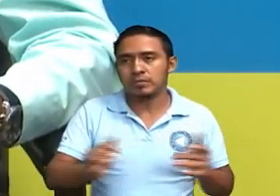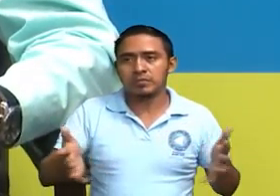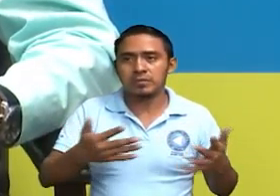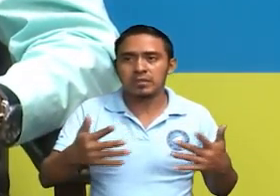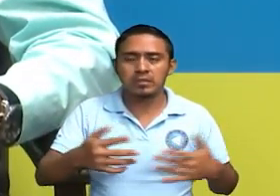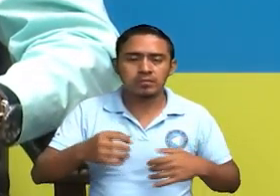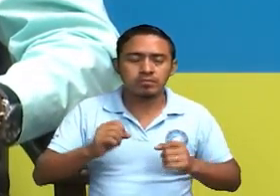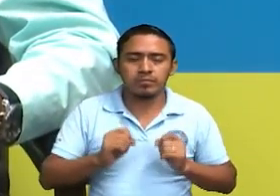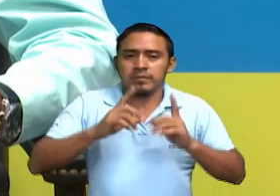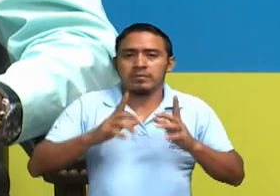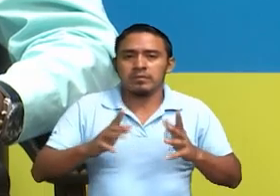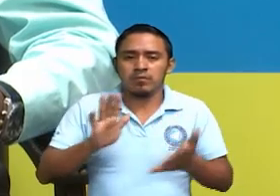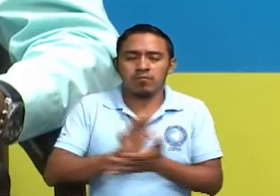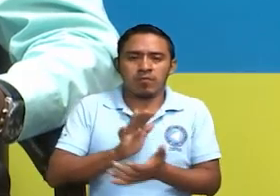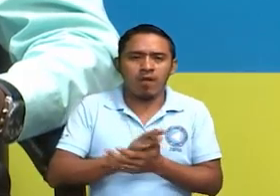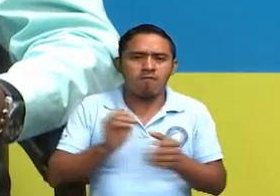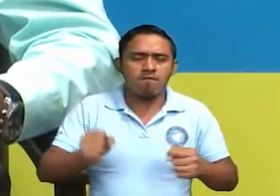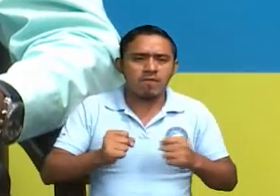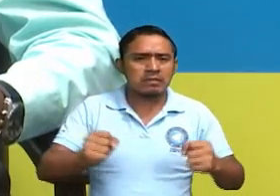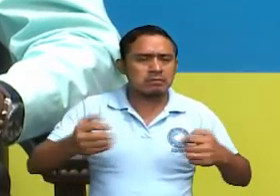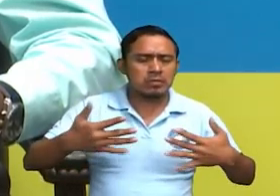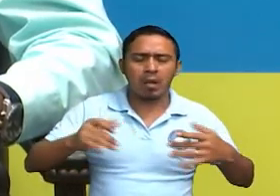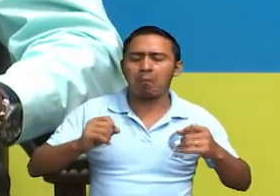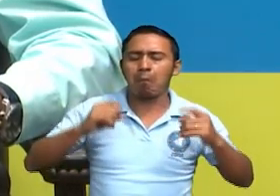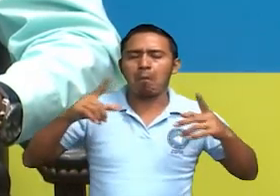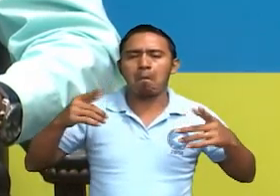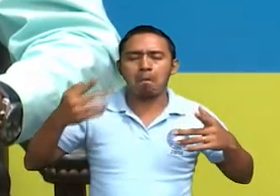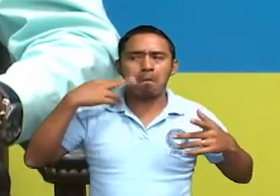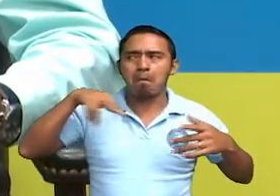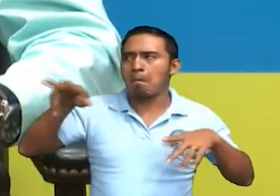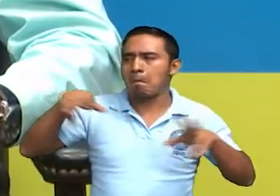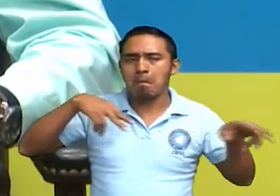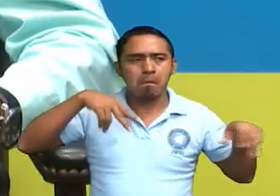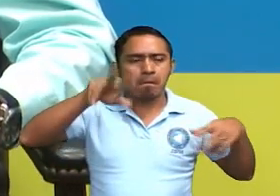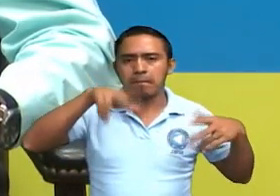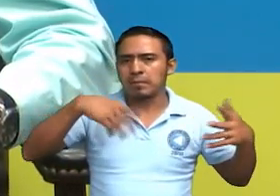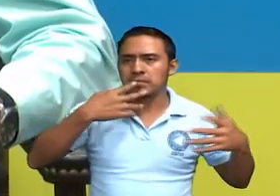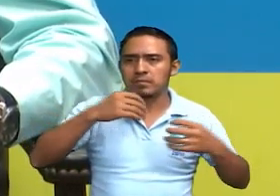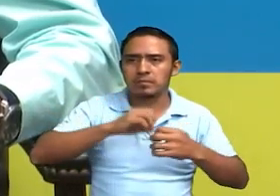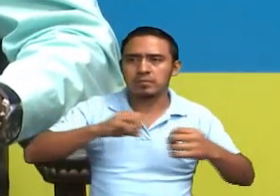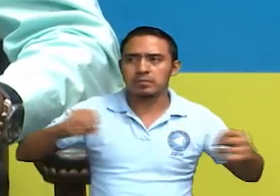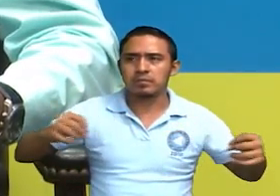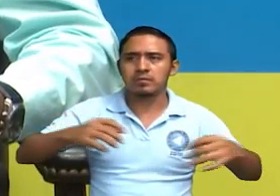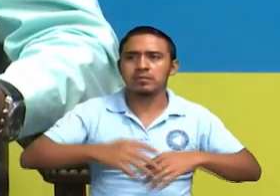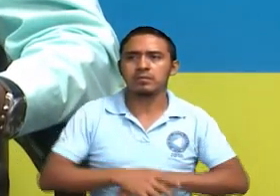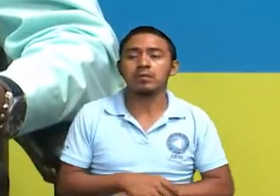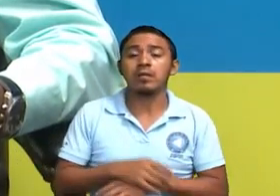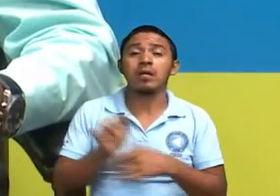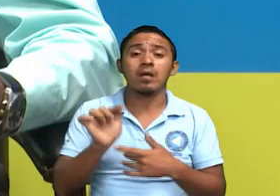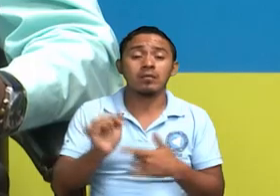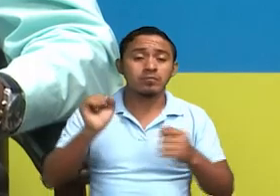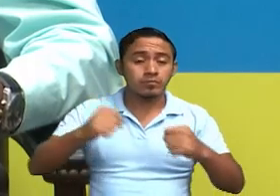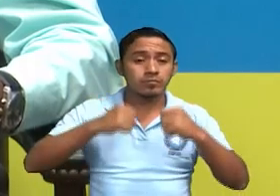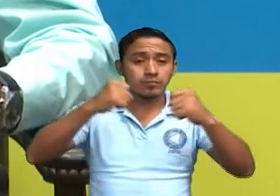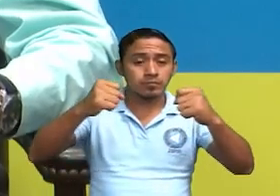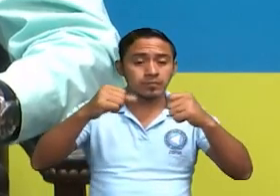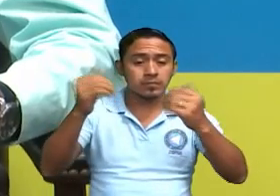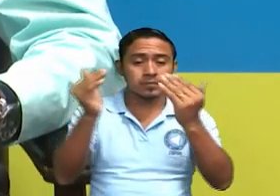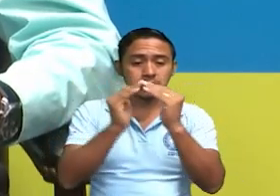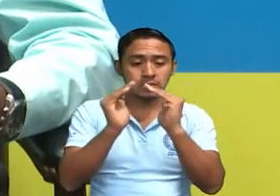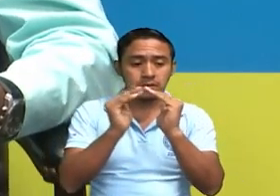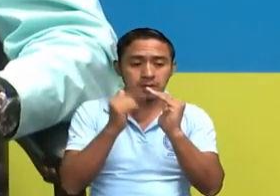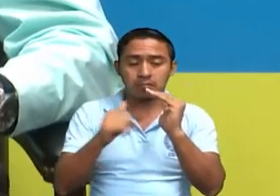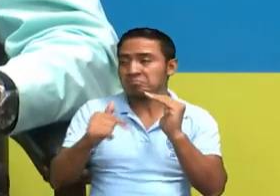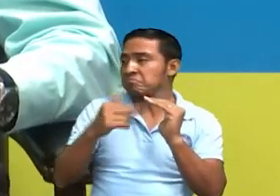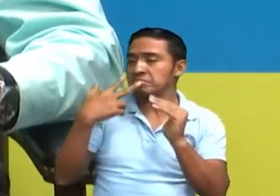se sobresalta con ruido fuerte, que no voltea la cabeza cuando escucha cuando hay un sonido fuerte dentro de la casa,